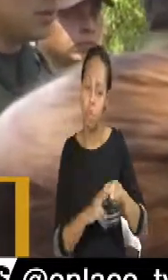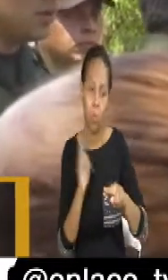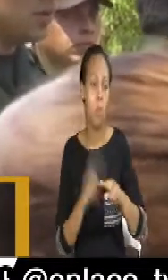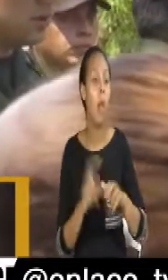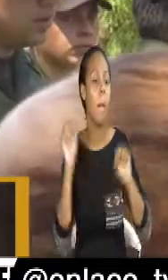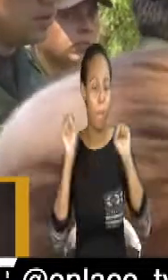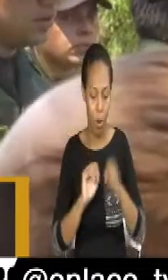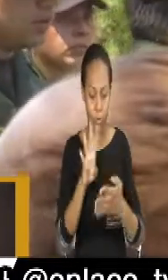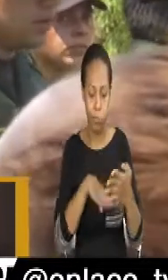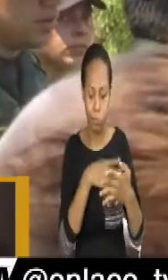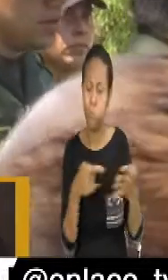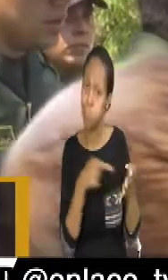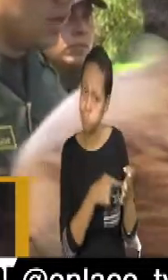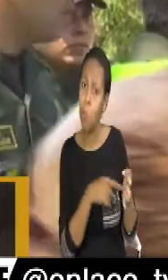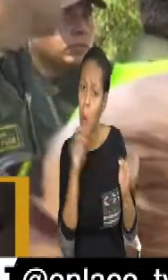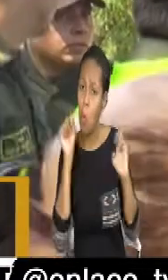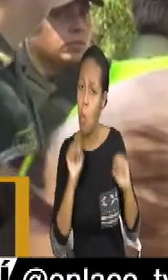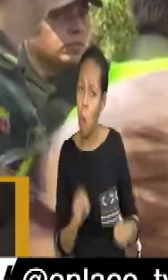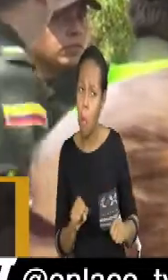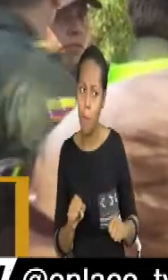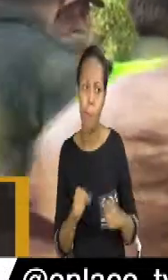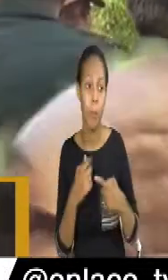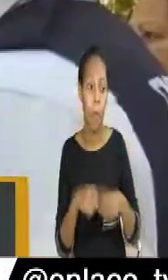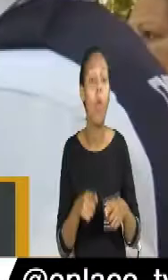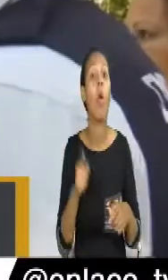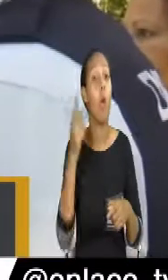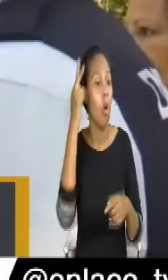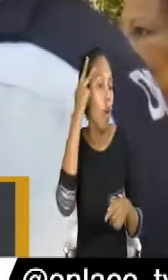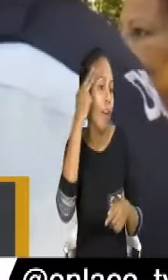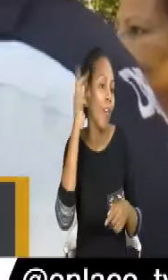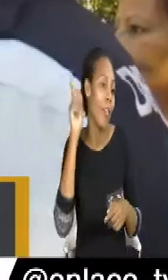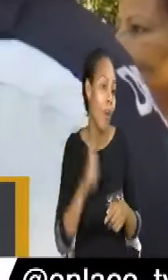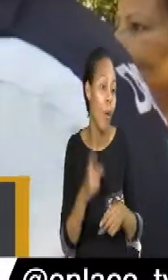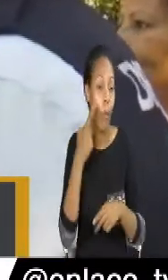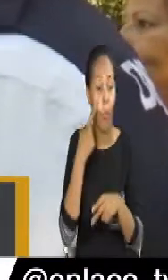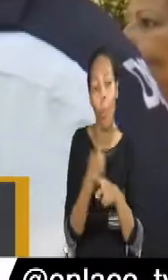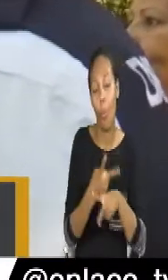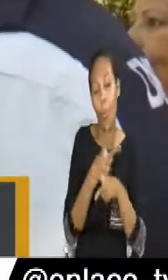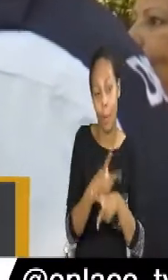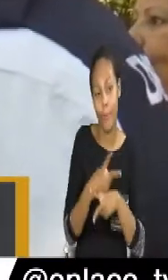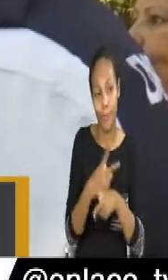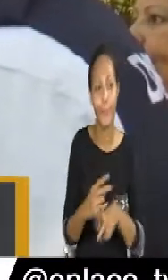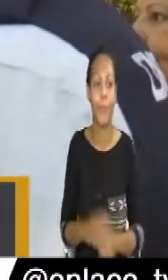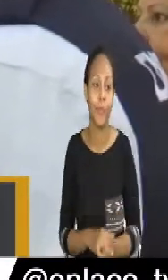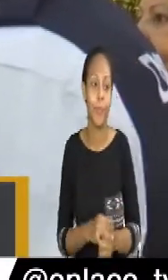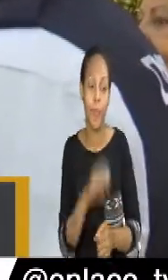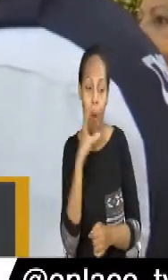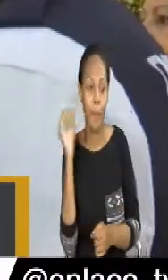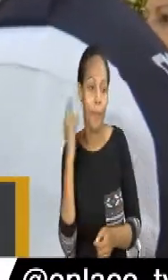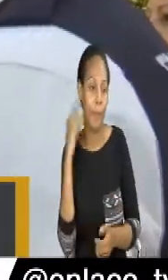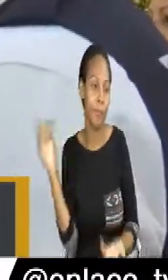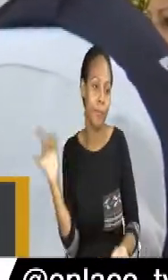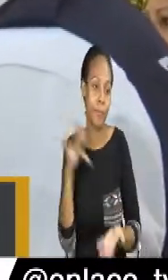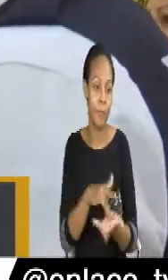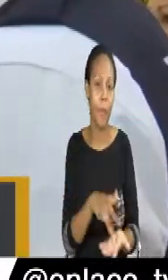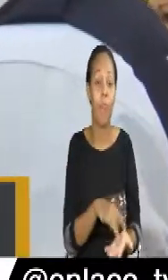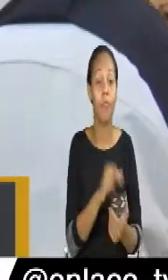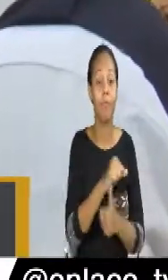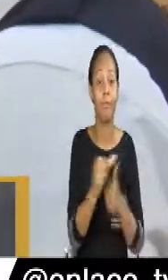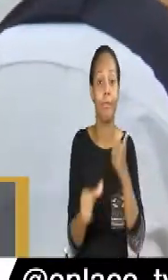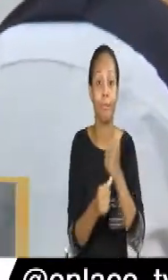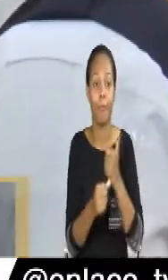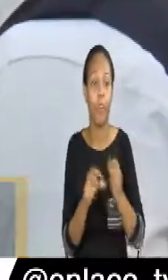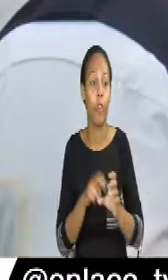horario permitido. Obviamente pues deben hacerlo con todas las precauciones del caso. El ejecutivo acompañó en el sitio de la tragedia tanto al viceministro de transporte como al director